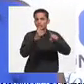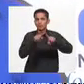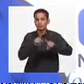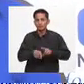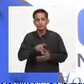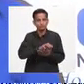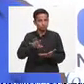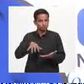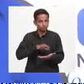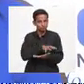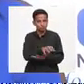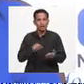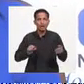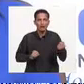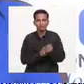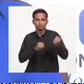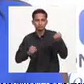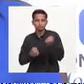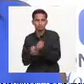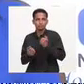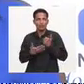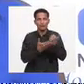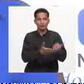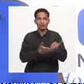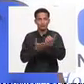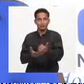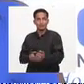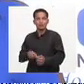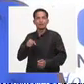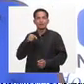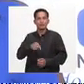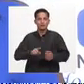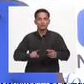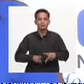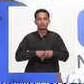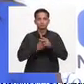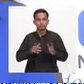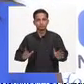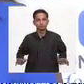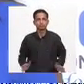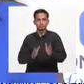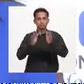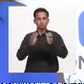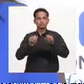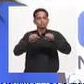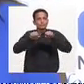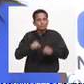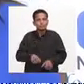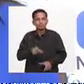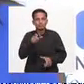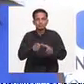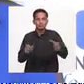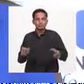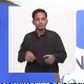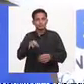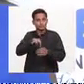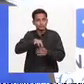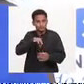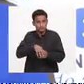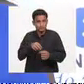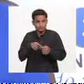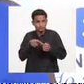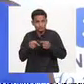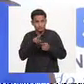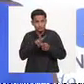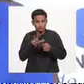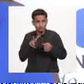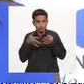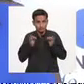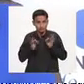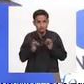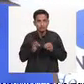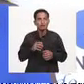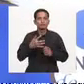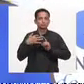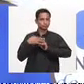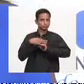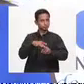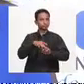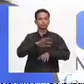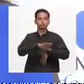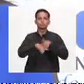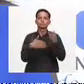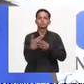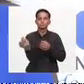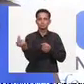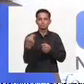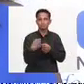diferentes provincias del país apoyando a este tipo de iniciativas que permiten que las elecciones sean inclusivas que